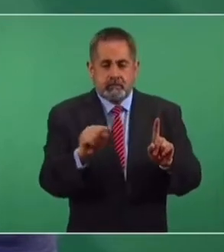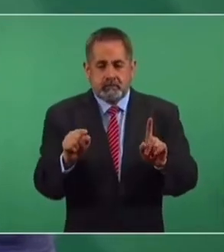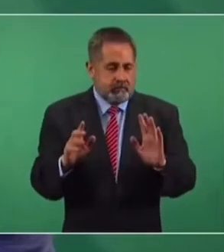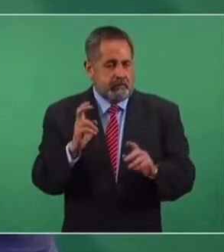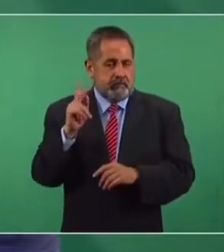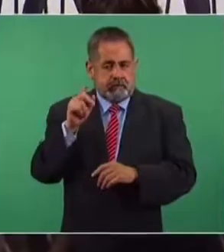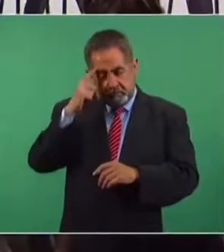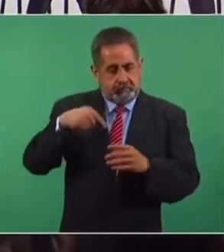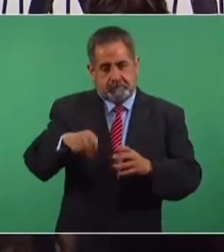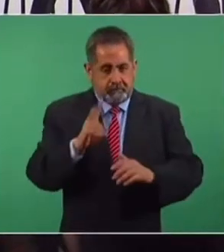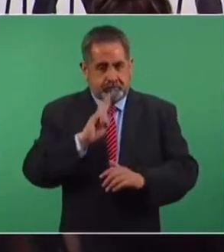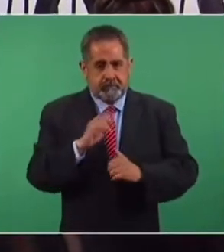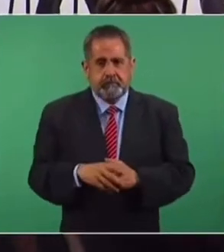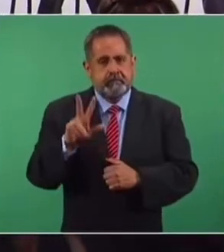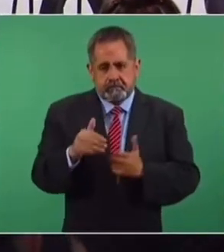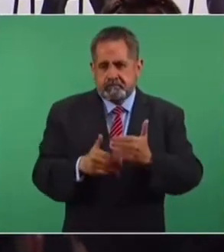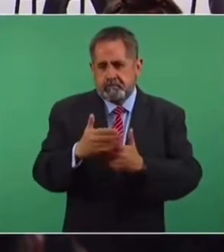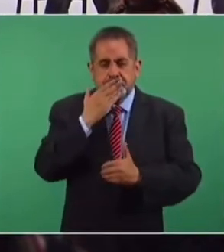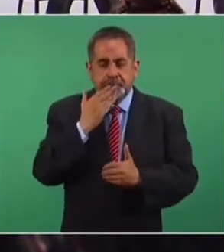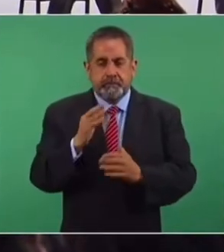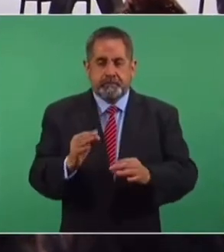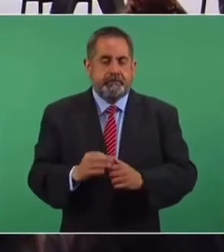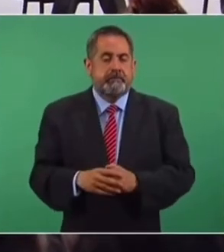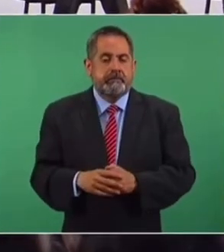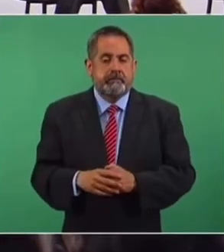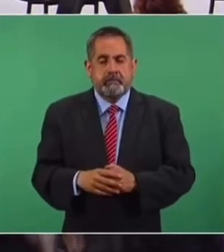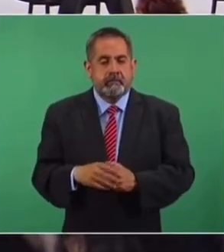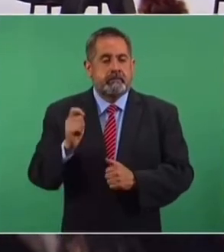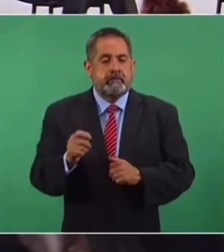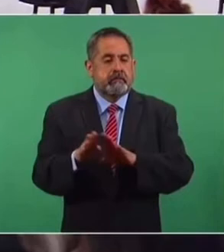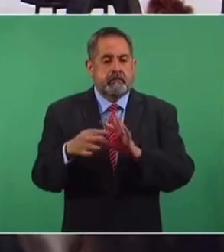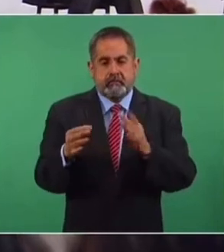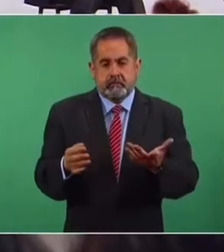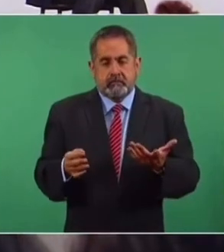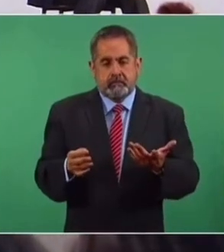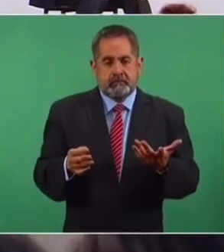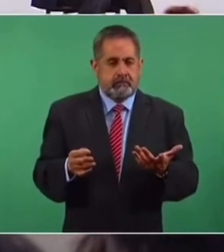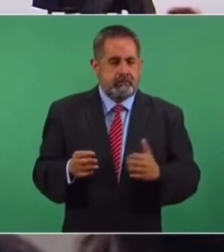ese es el propósito. Vamos bien, la